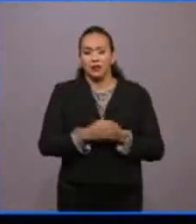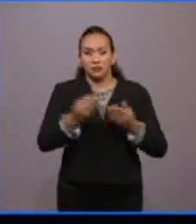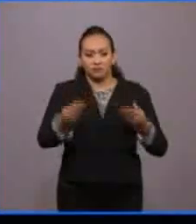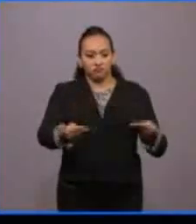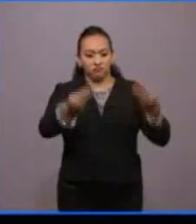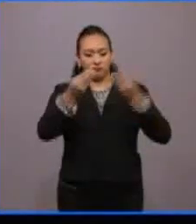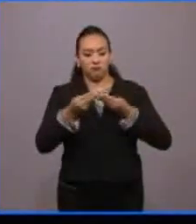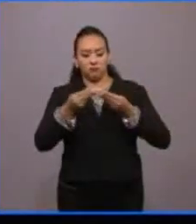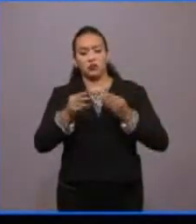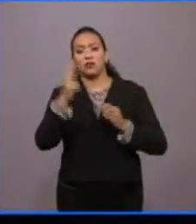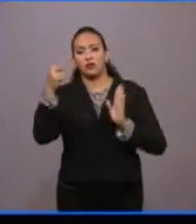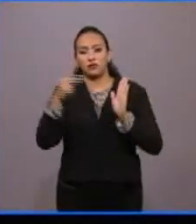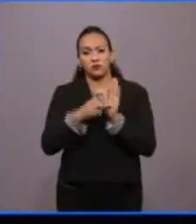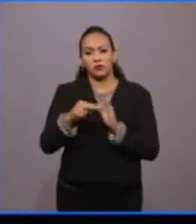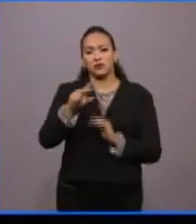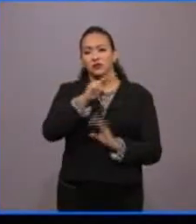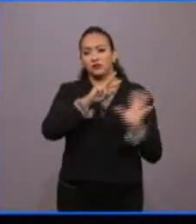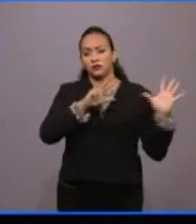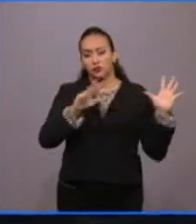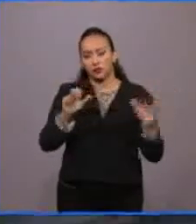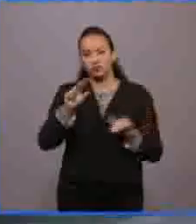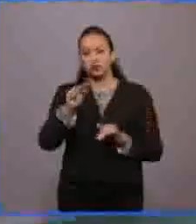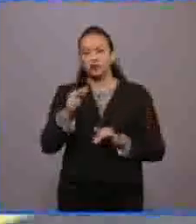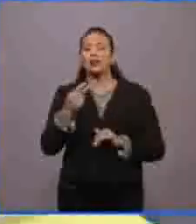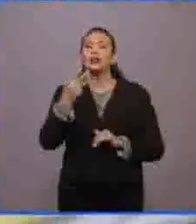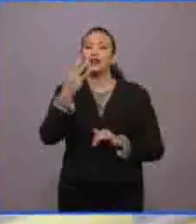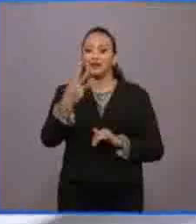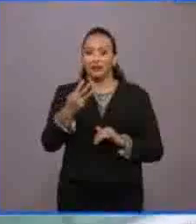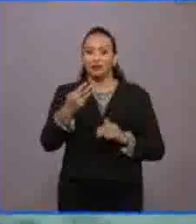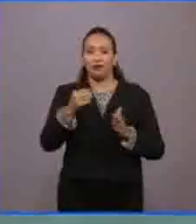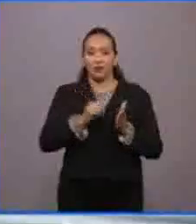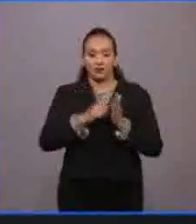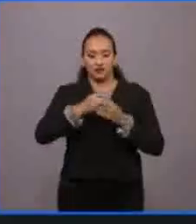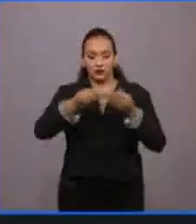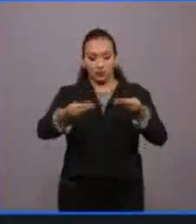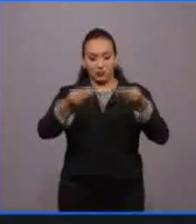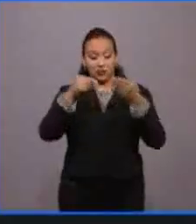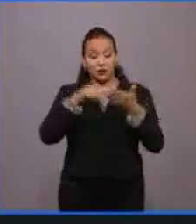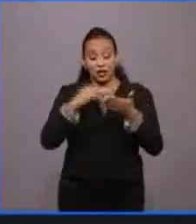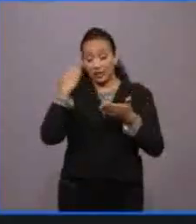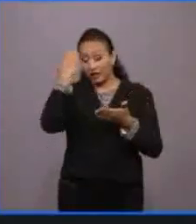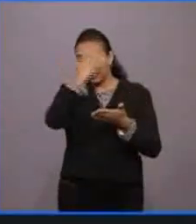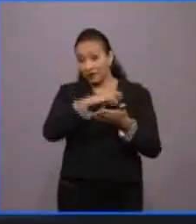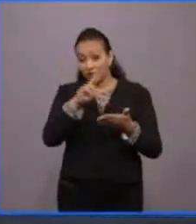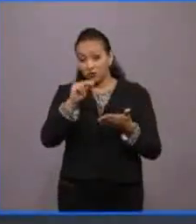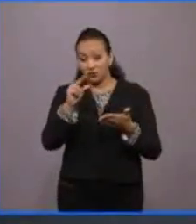recibieron 2.883 peticiones, de las cuales se evaluaron el